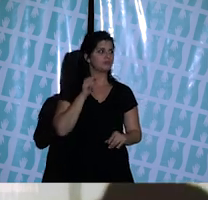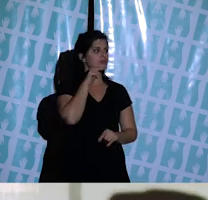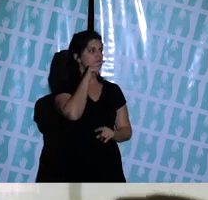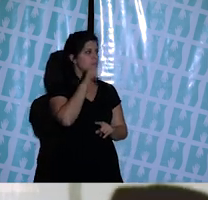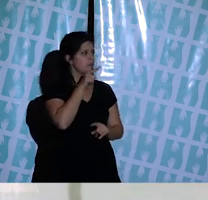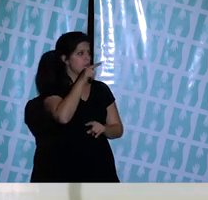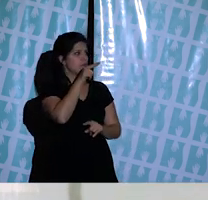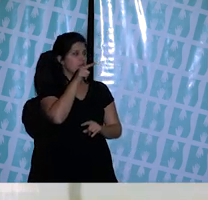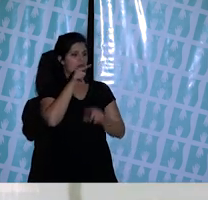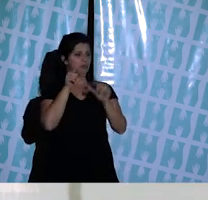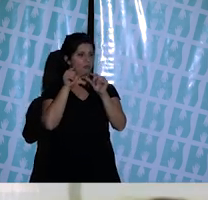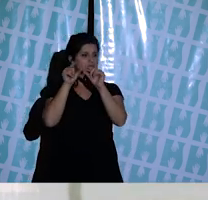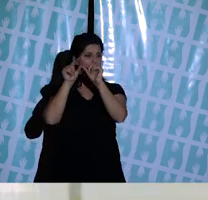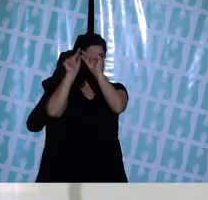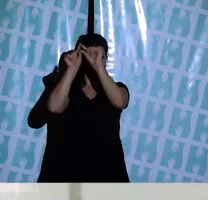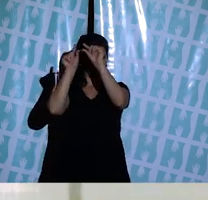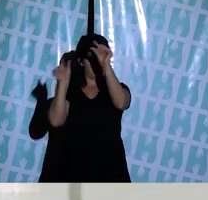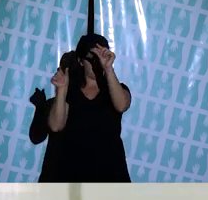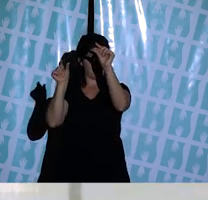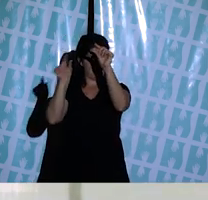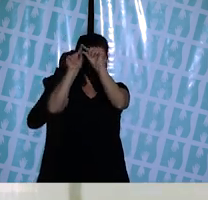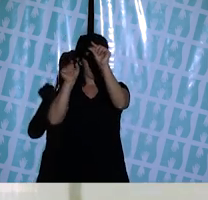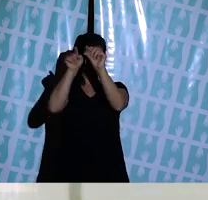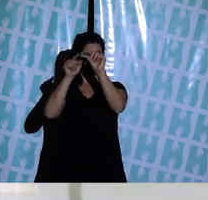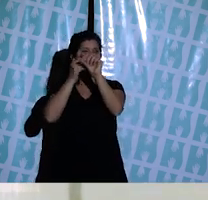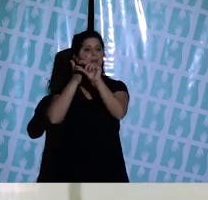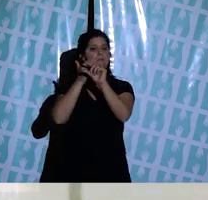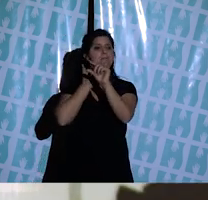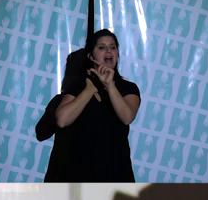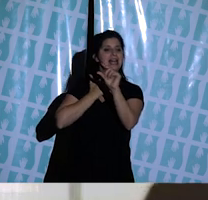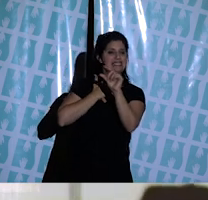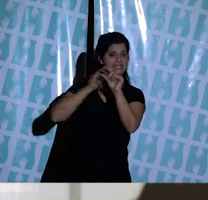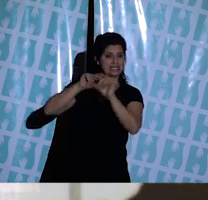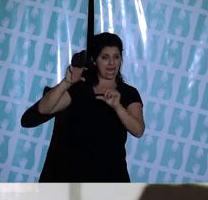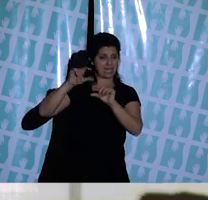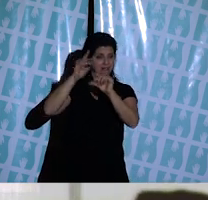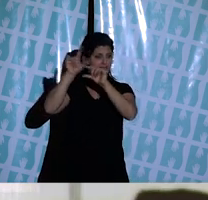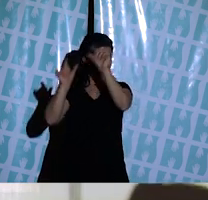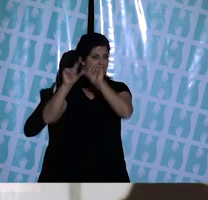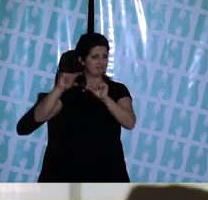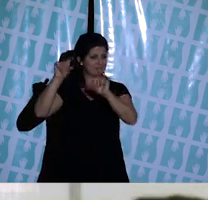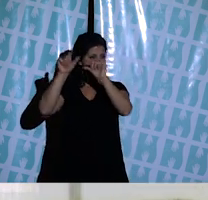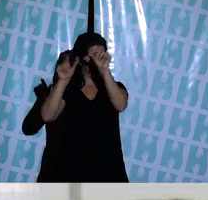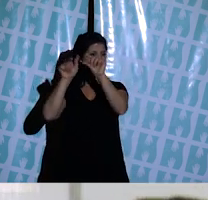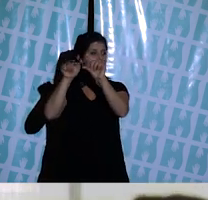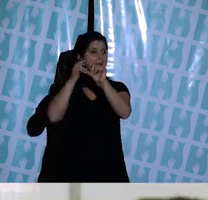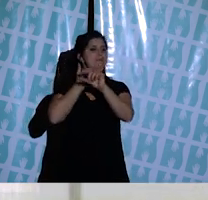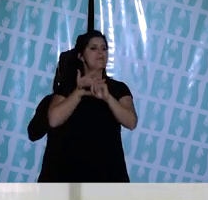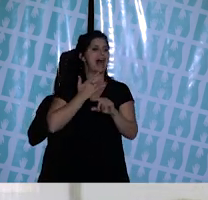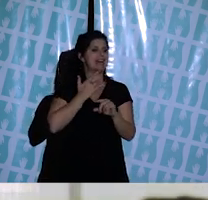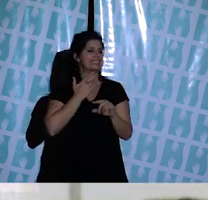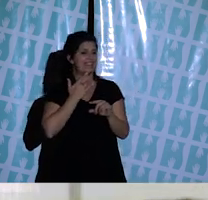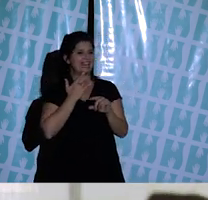espectro, entre placer y adormecimiento y saciación, la comida, como les dije, el sexo, el amor,